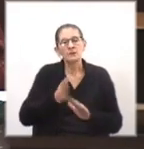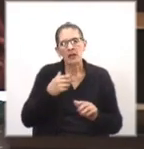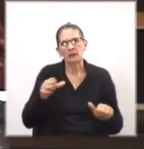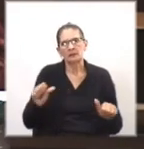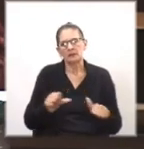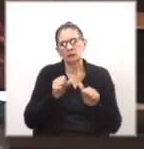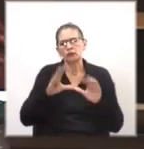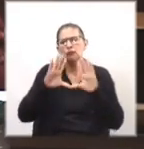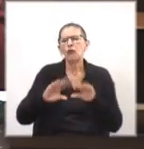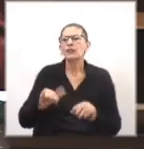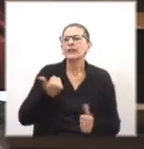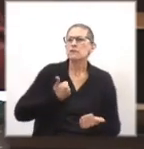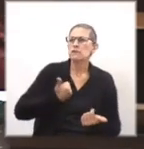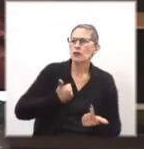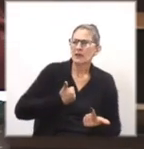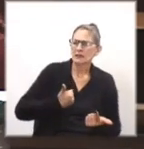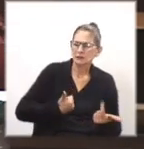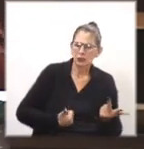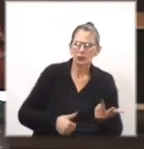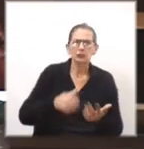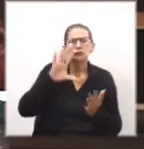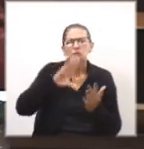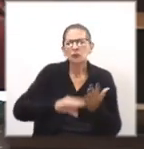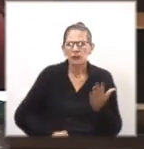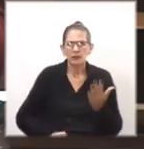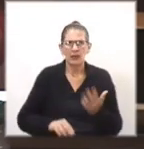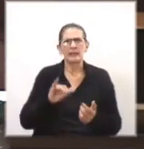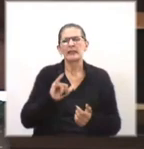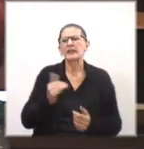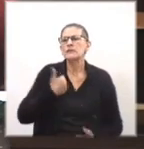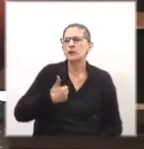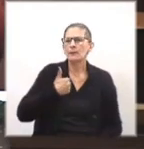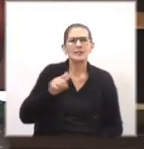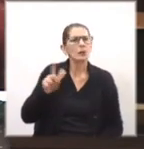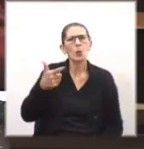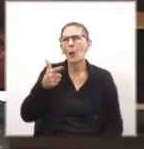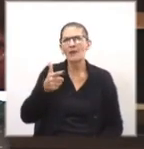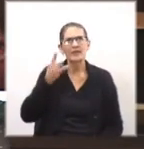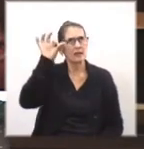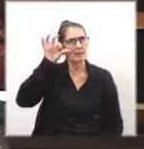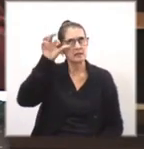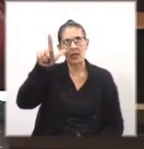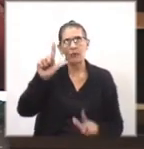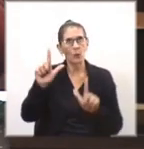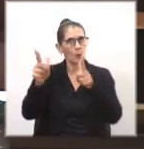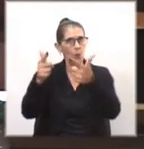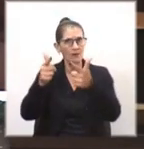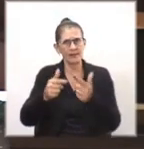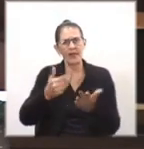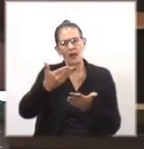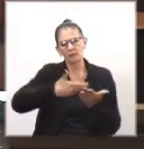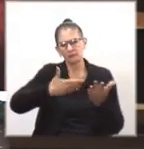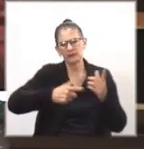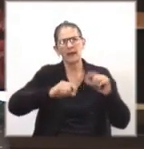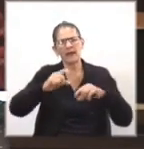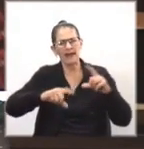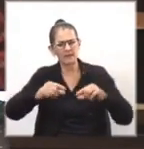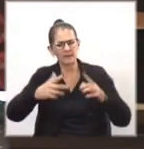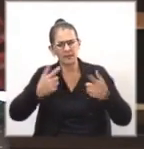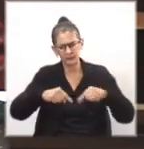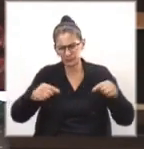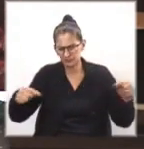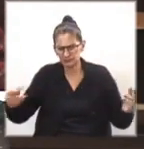la información, incluida la información que no estuvo en el Senado, con gráficas que entraron el mismo día que se